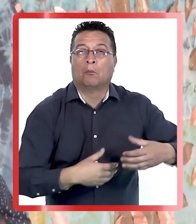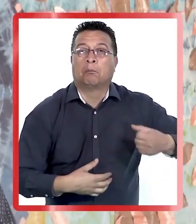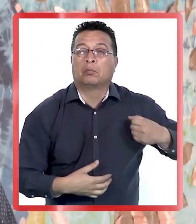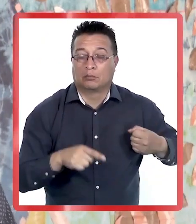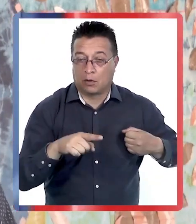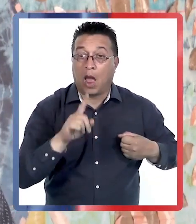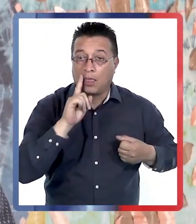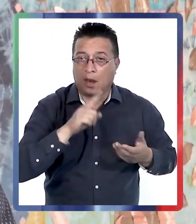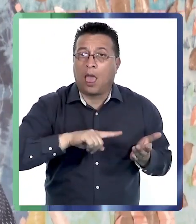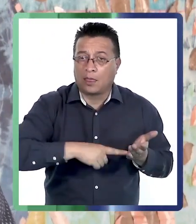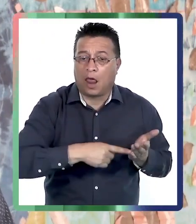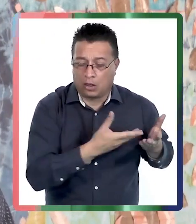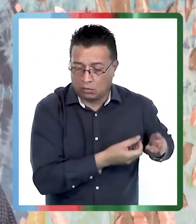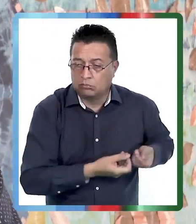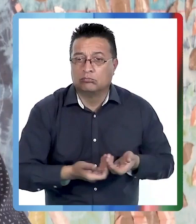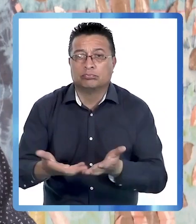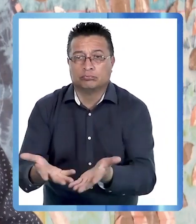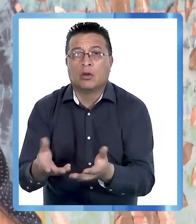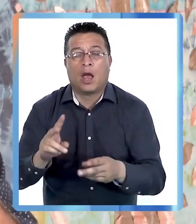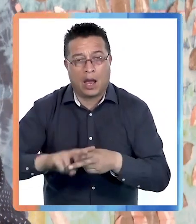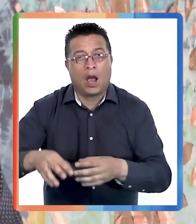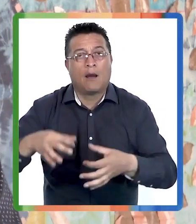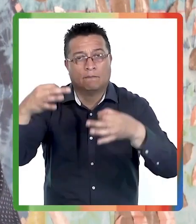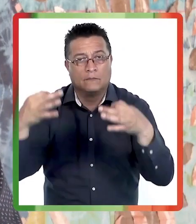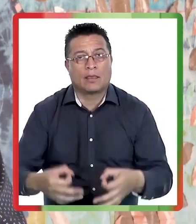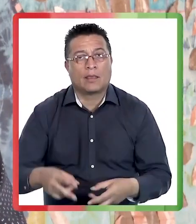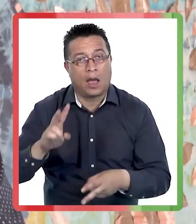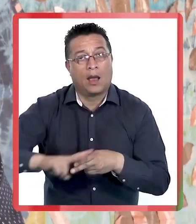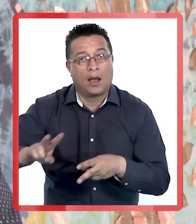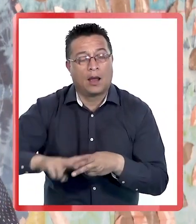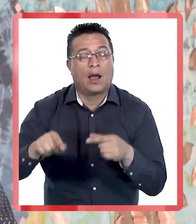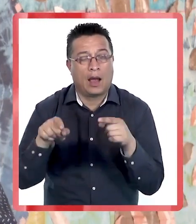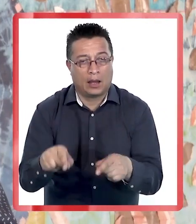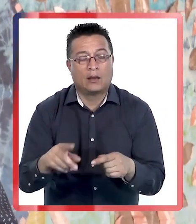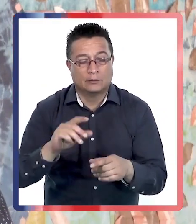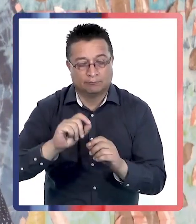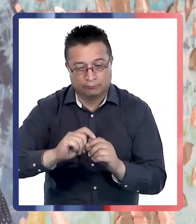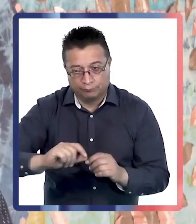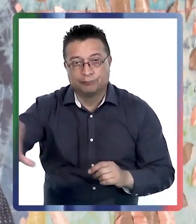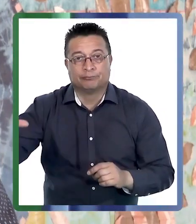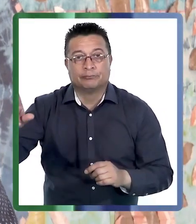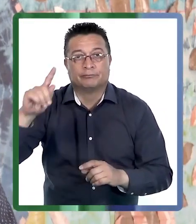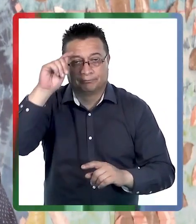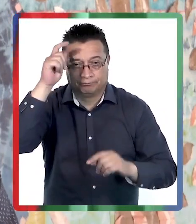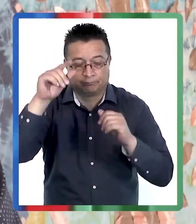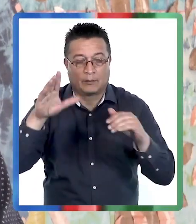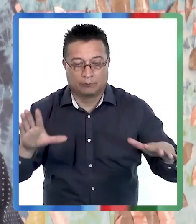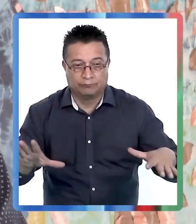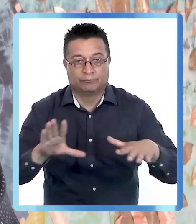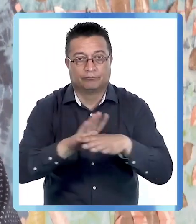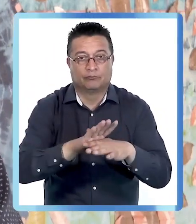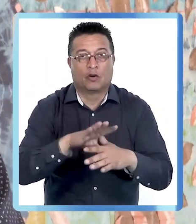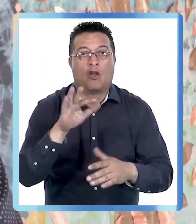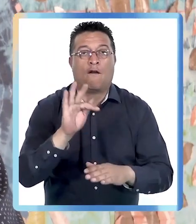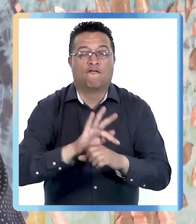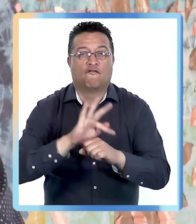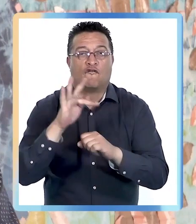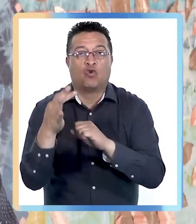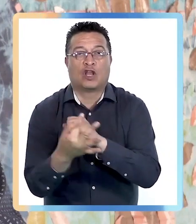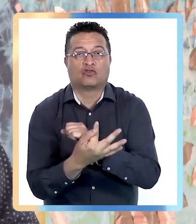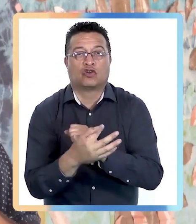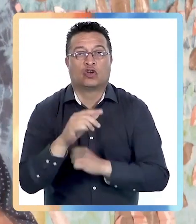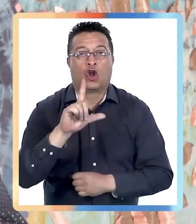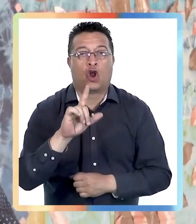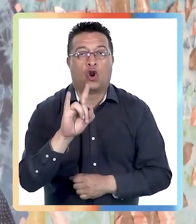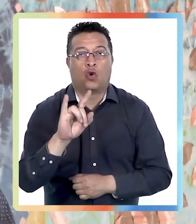y al tener esta tecnología en que podemos hacer cosas reales verdad nace esta idea de de juntarnos con